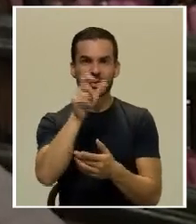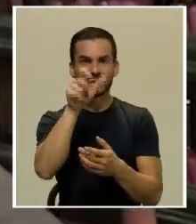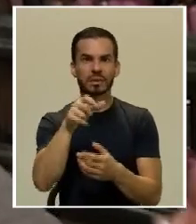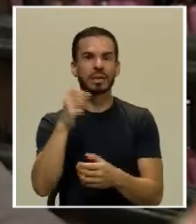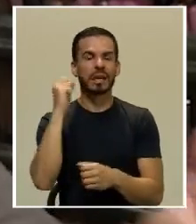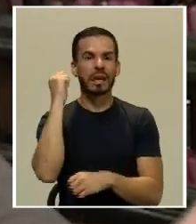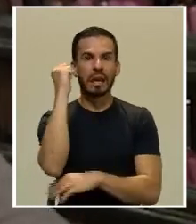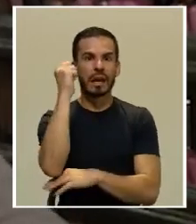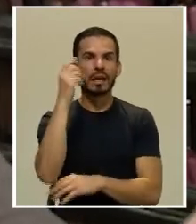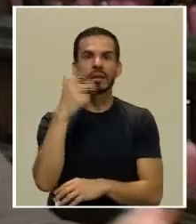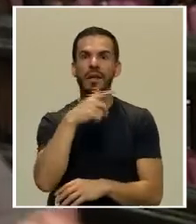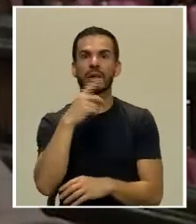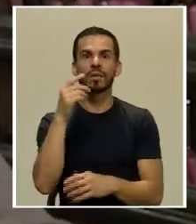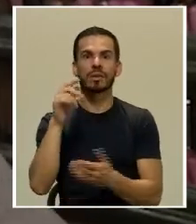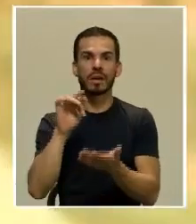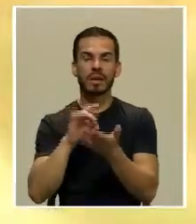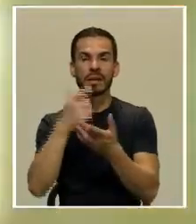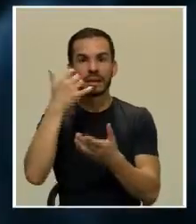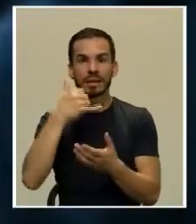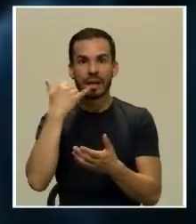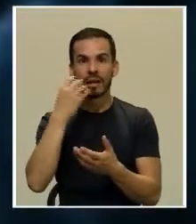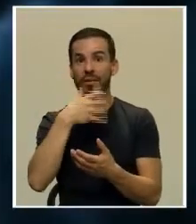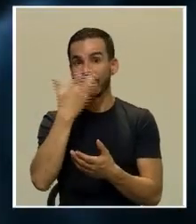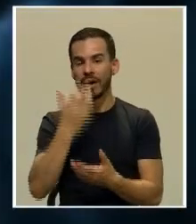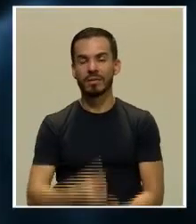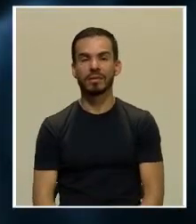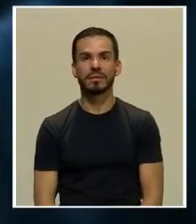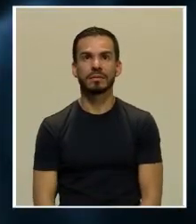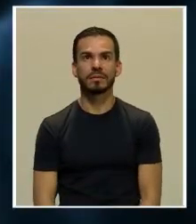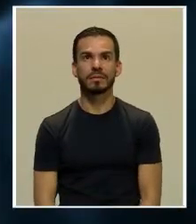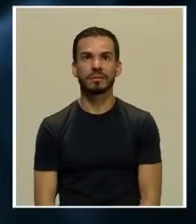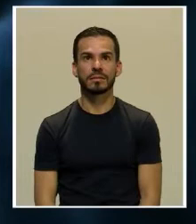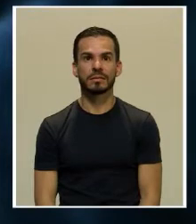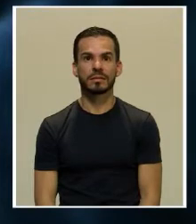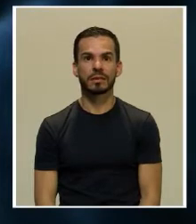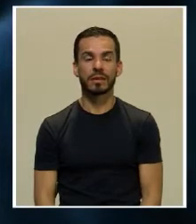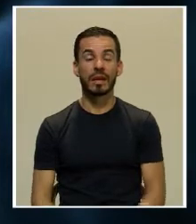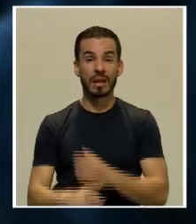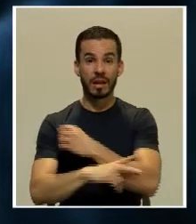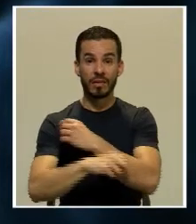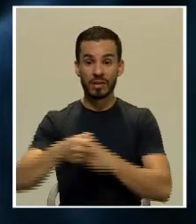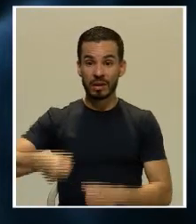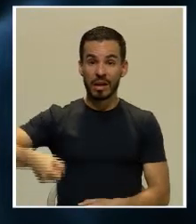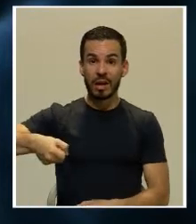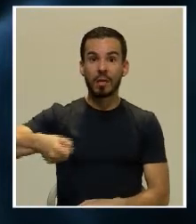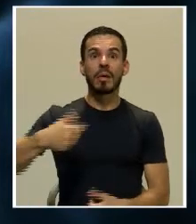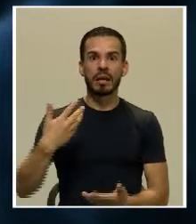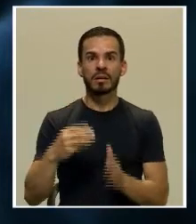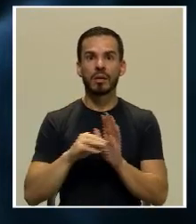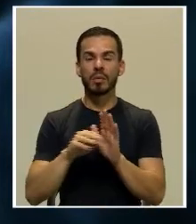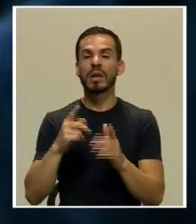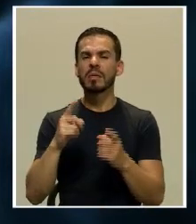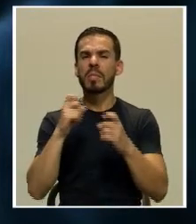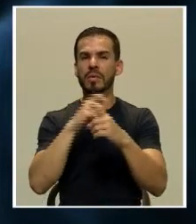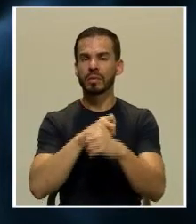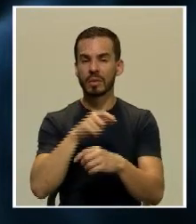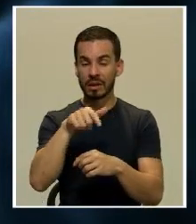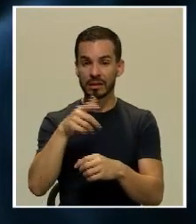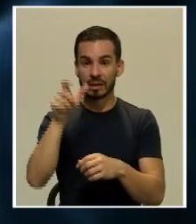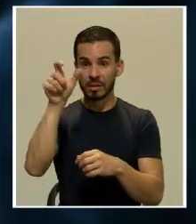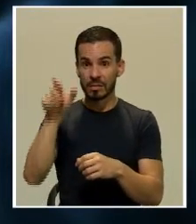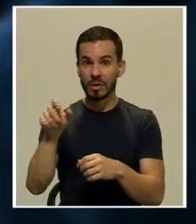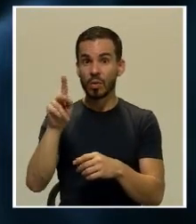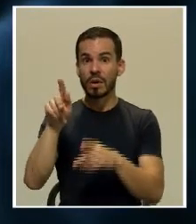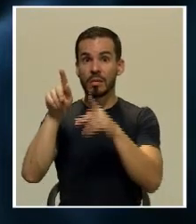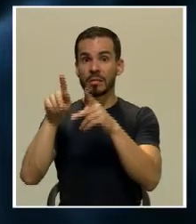sido la ganadora, es un iPhone, me decía. El fraude de la maleta está muy de moda y resulta más complejo. En este caso, la